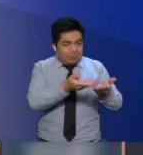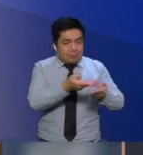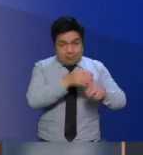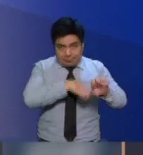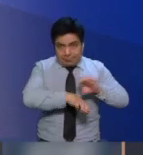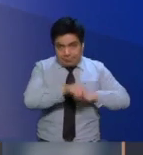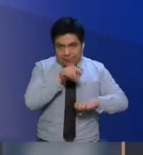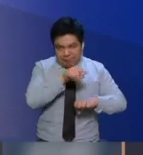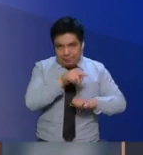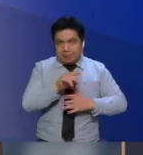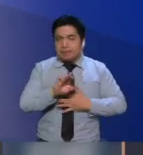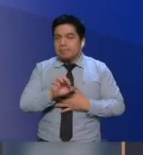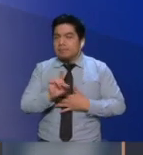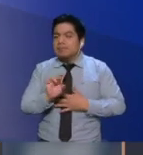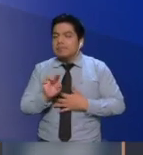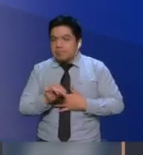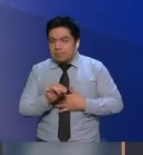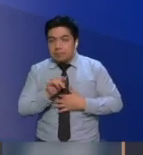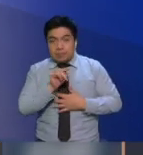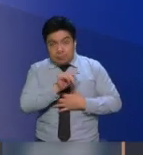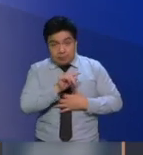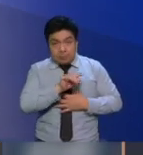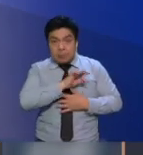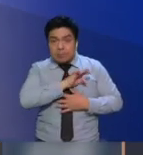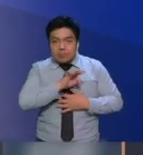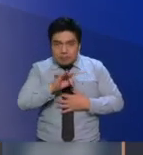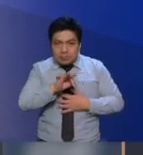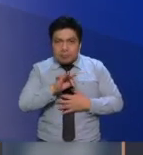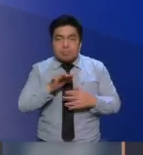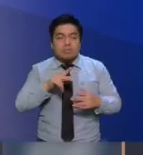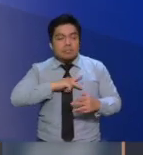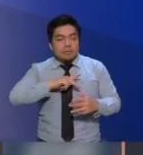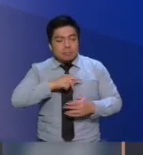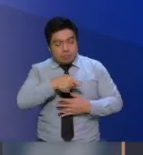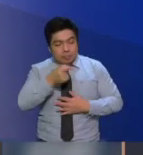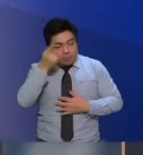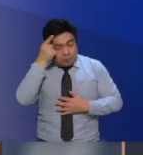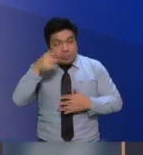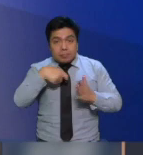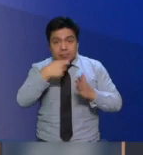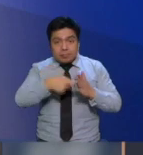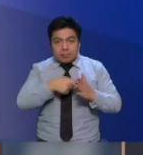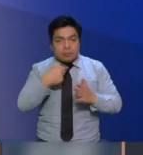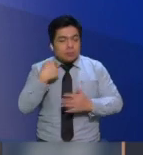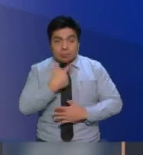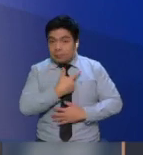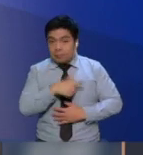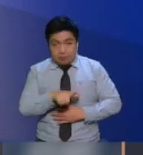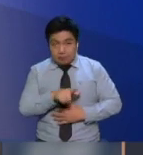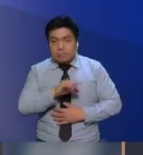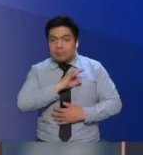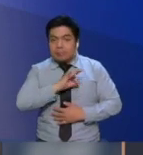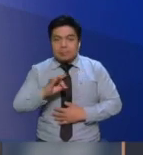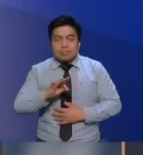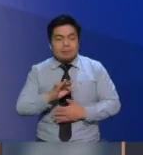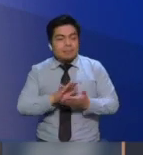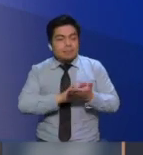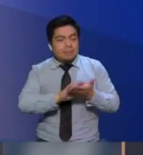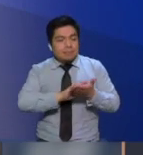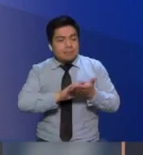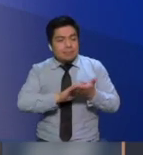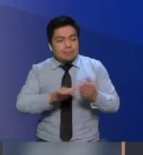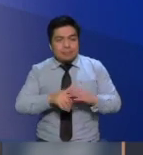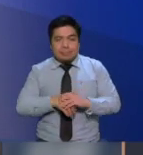Badabun. De esa forma, la empresa puede reclamar la propiedad intelectual de los videos y si las imágenes no les favorecen, pedir que se